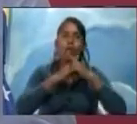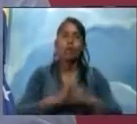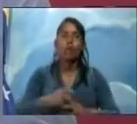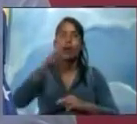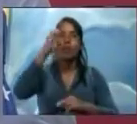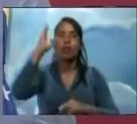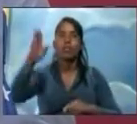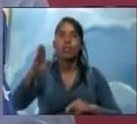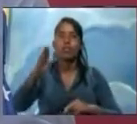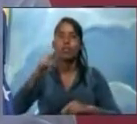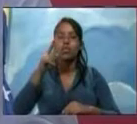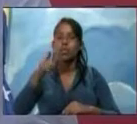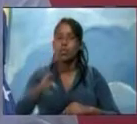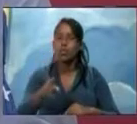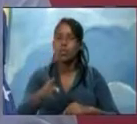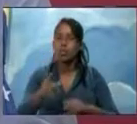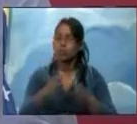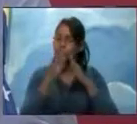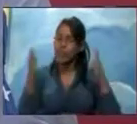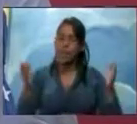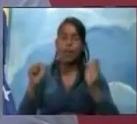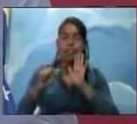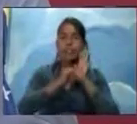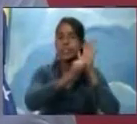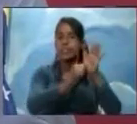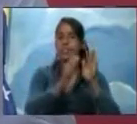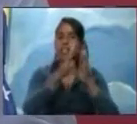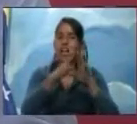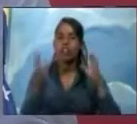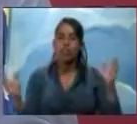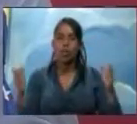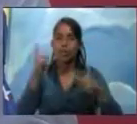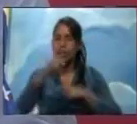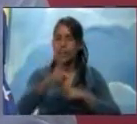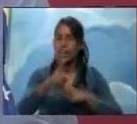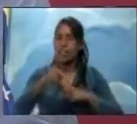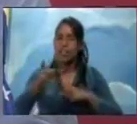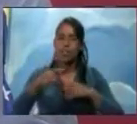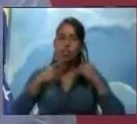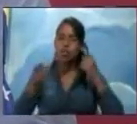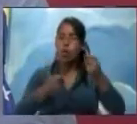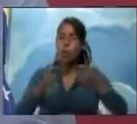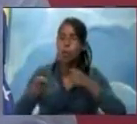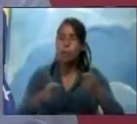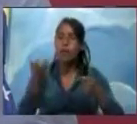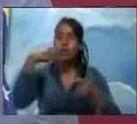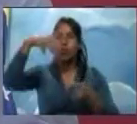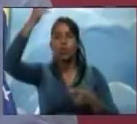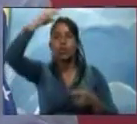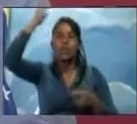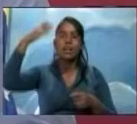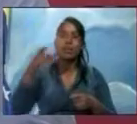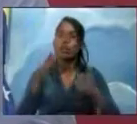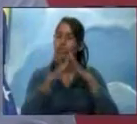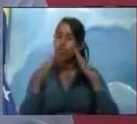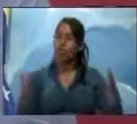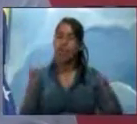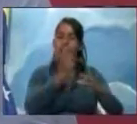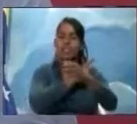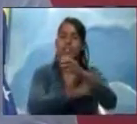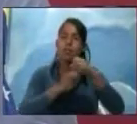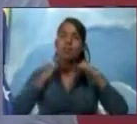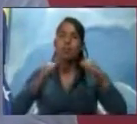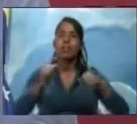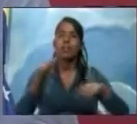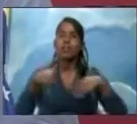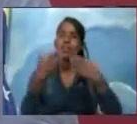y Dios lo honra con estas grandes señales, estos grandes dominios o reinos, estos grandes poderes que